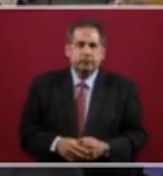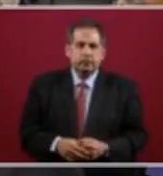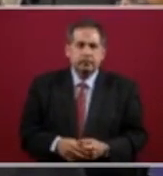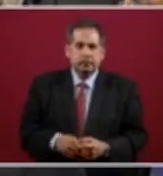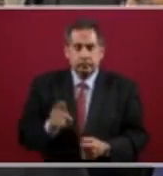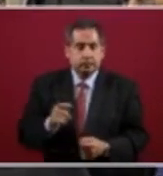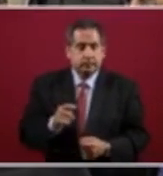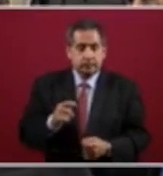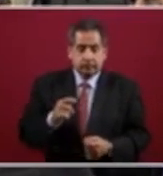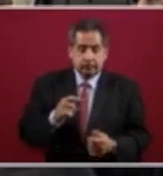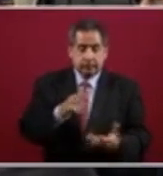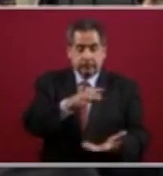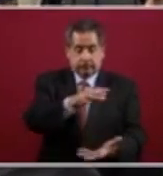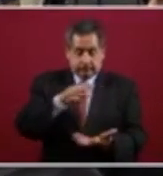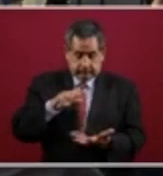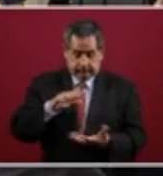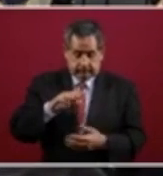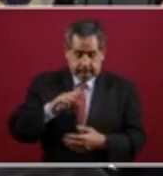devolver